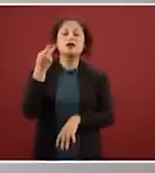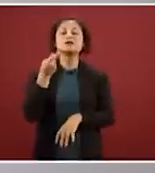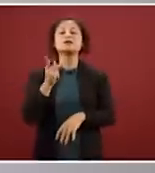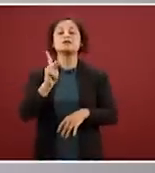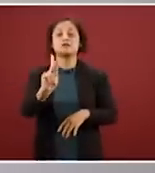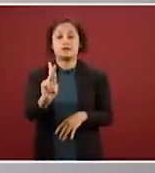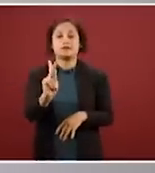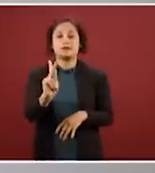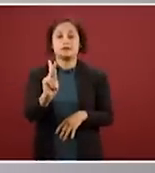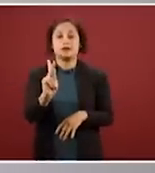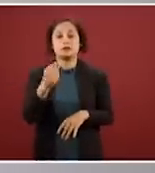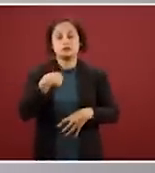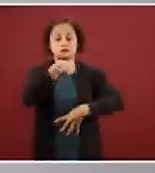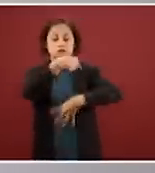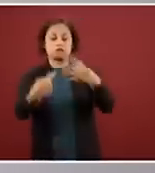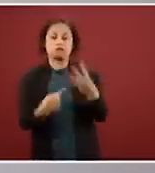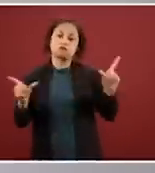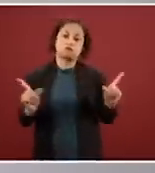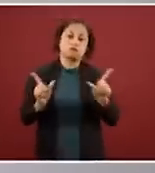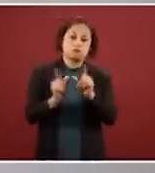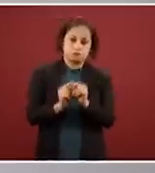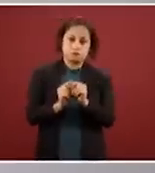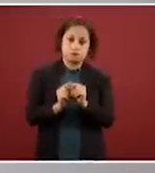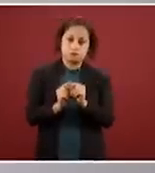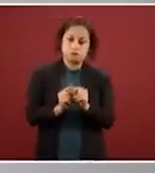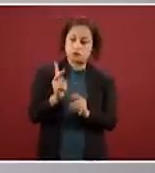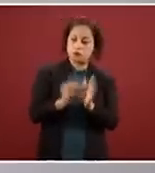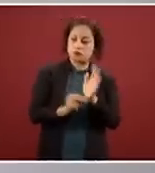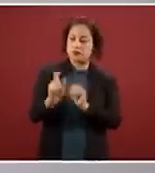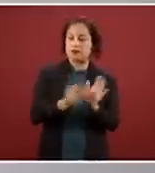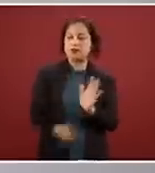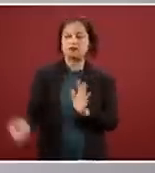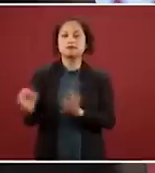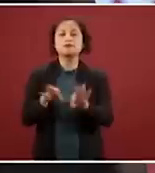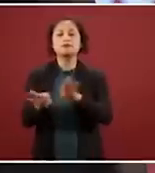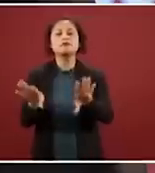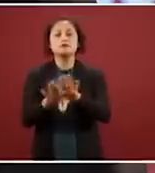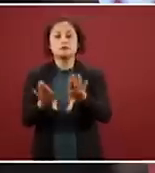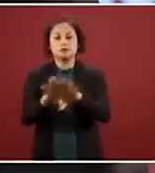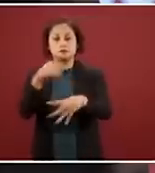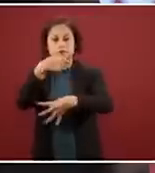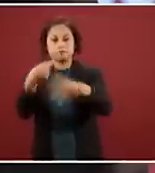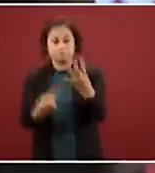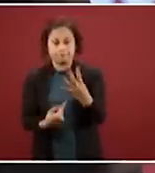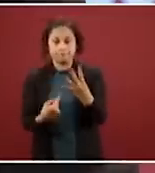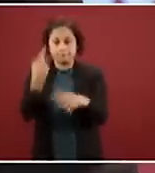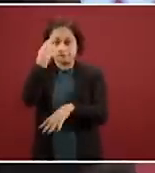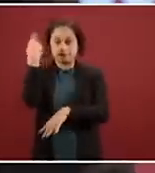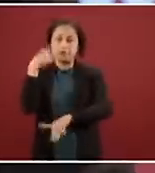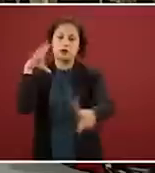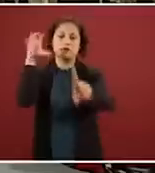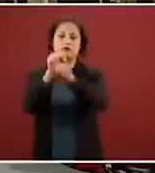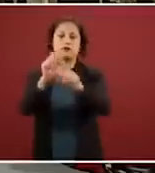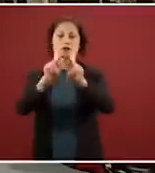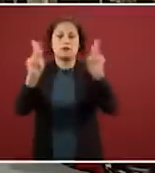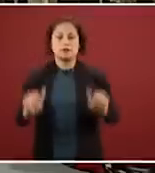en eso sintetizo lo que se va a llevar a cabo este año para garantizar la paz y la tranquilidad.